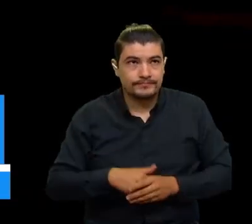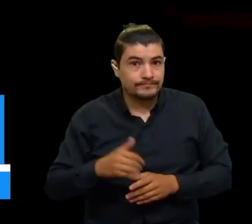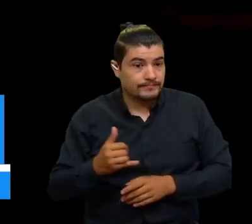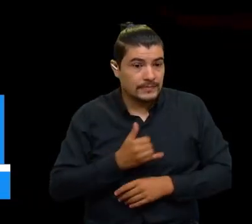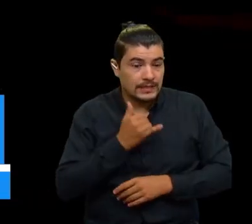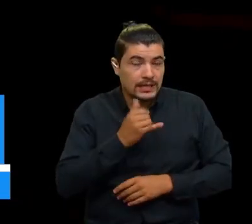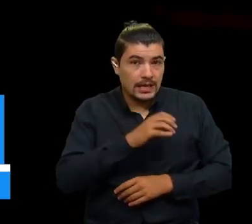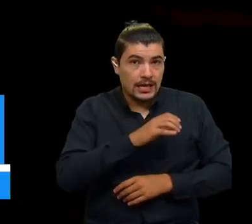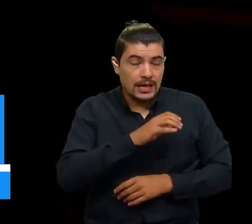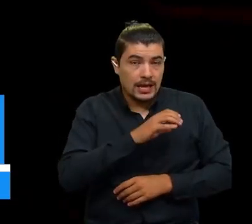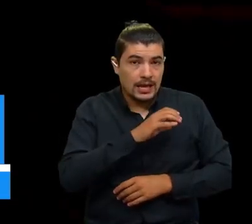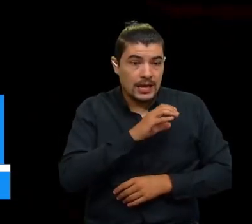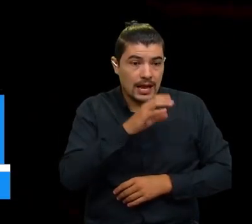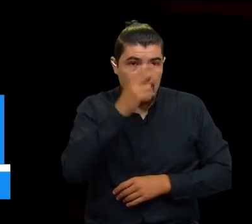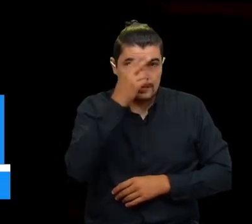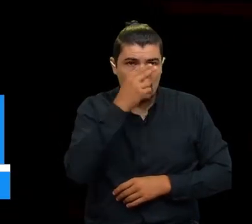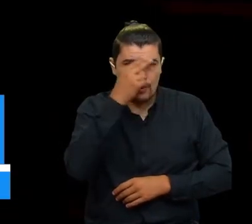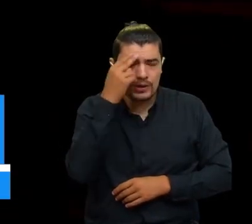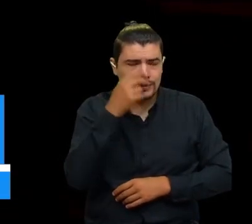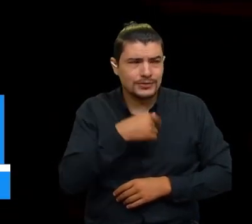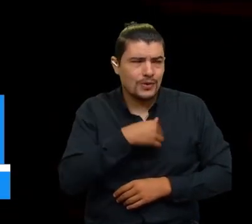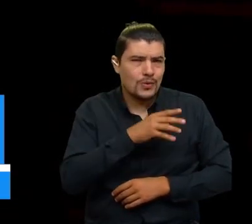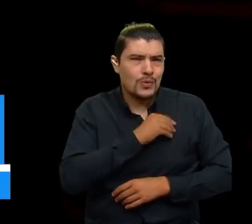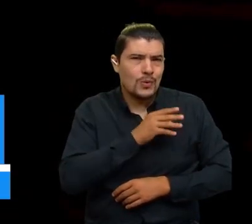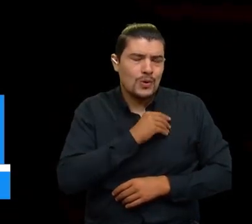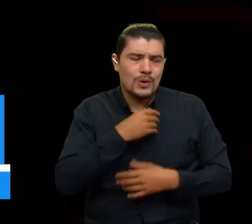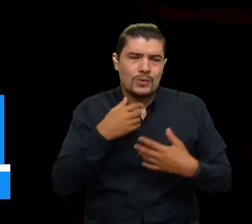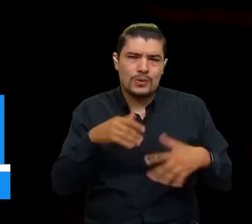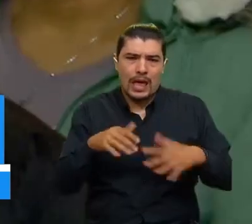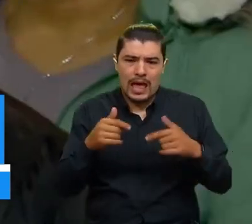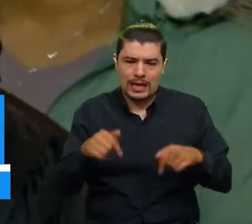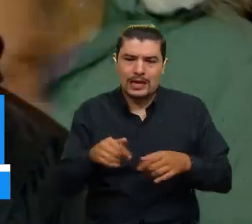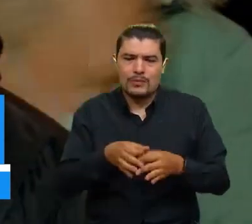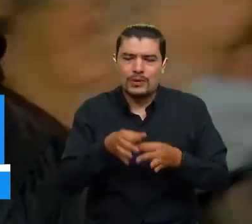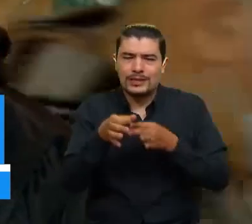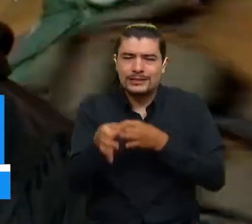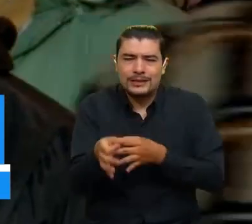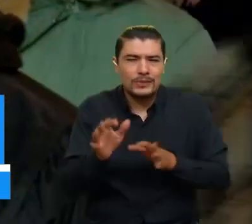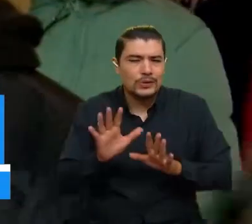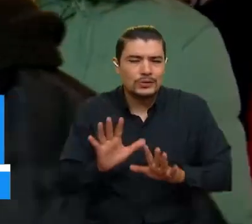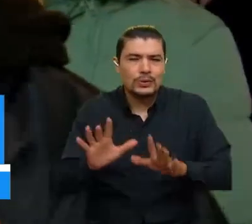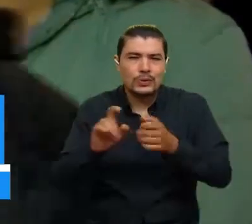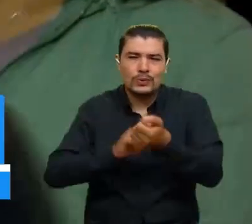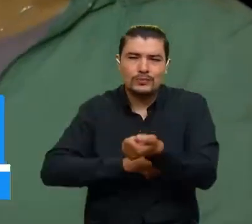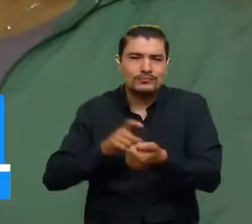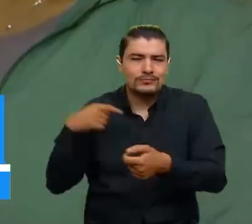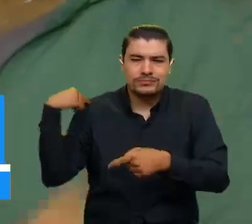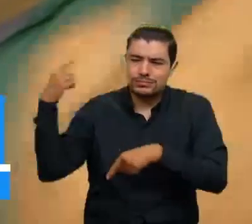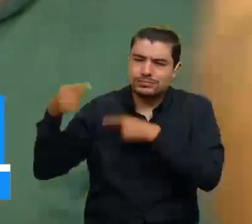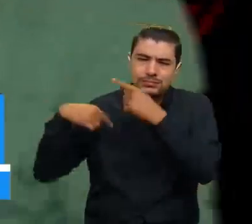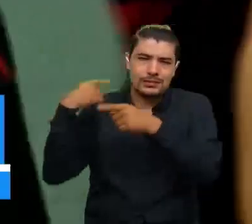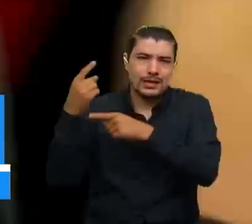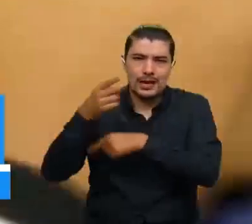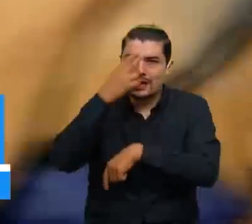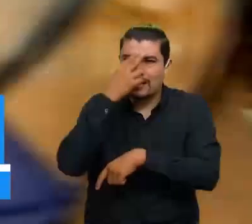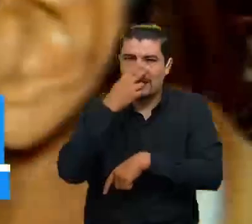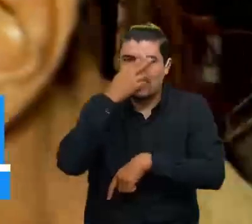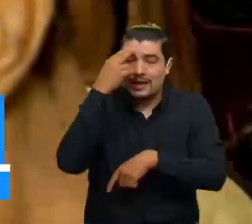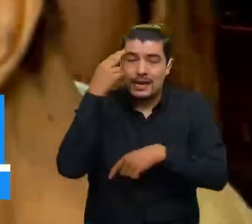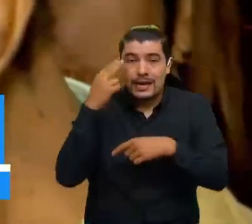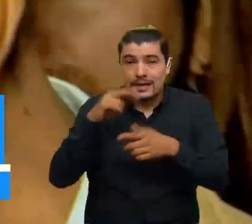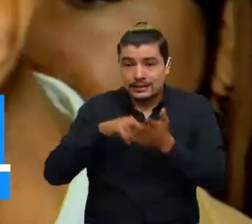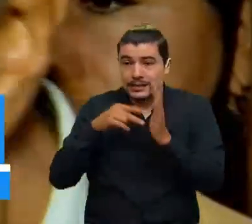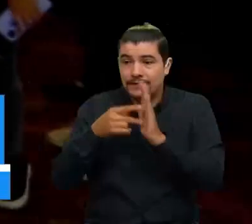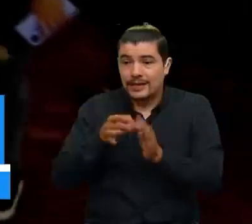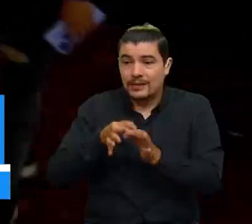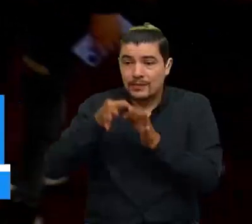y saber que vuelve la presencia del Señor en este pueblo que es católico por excelencia y santifica nuestro